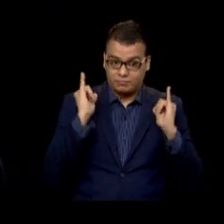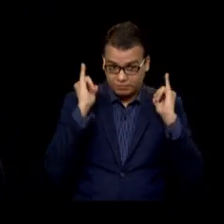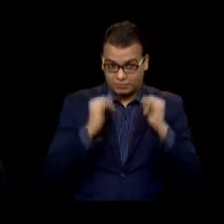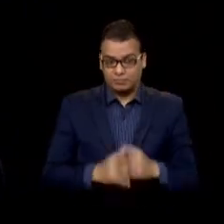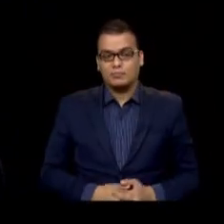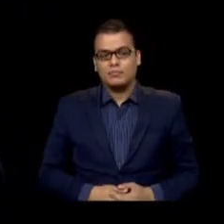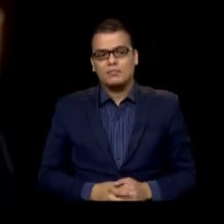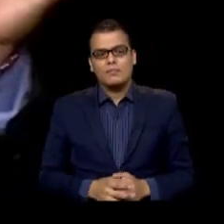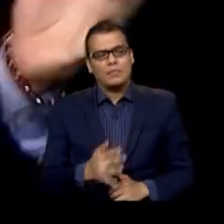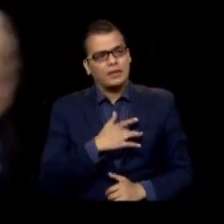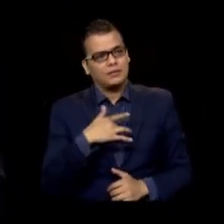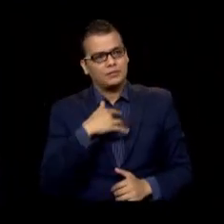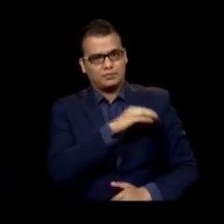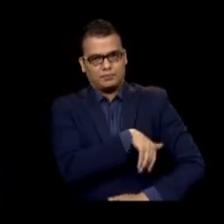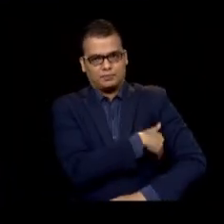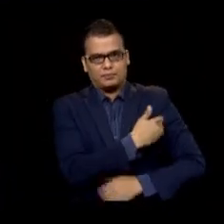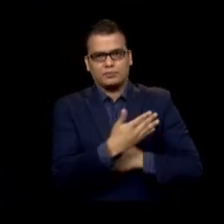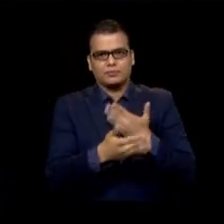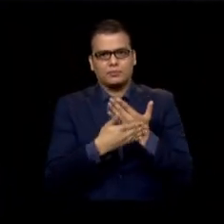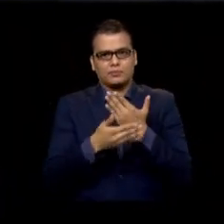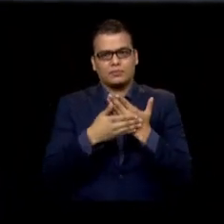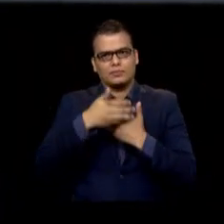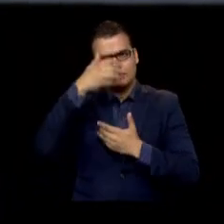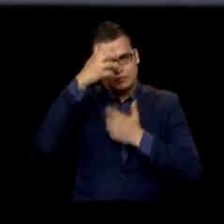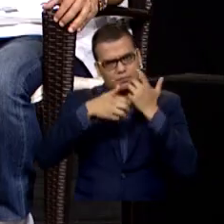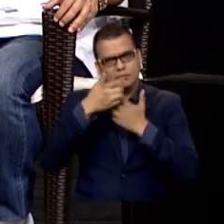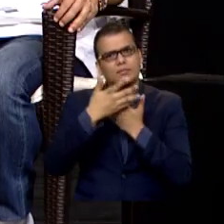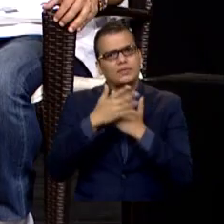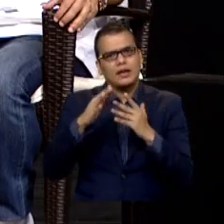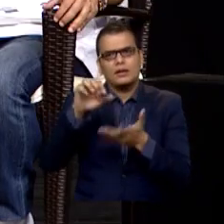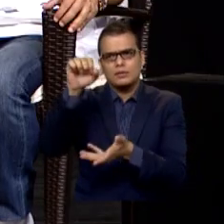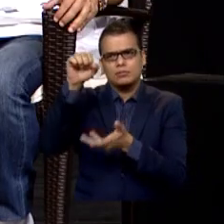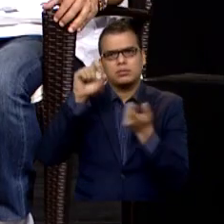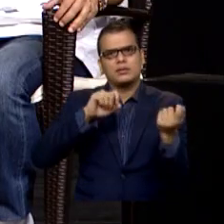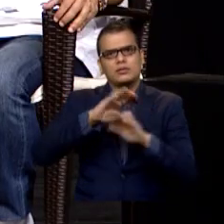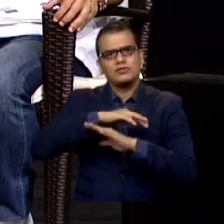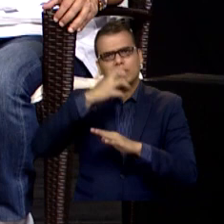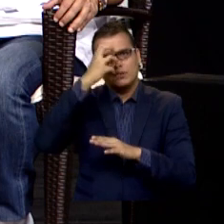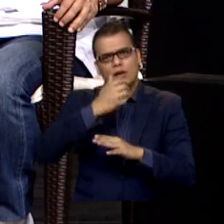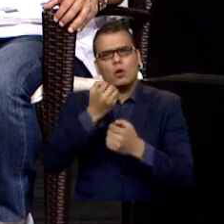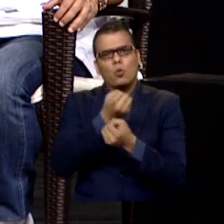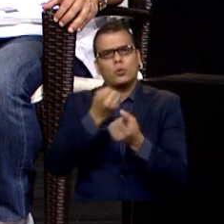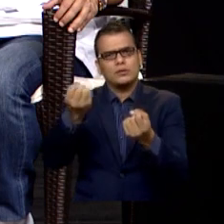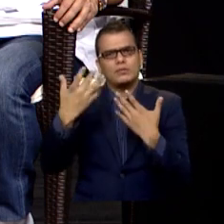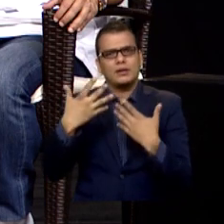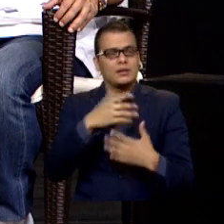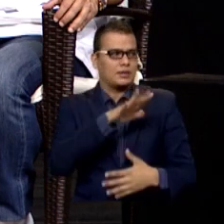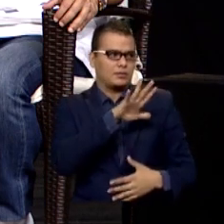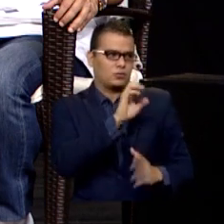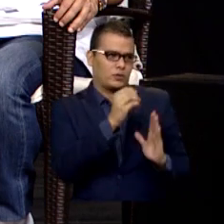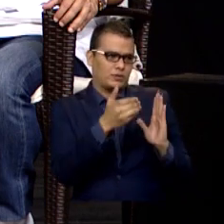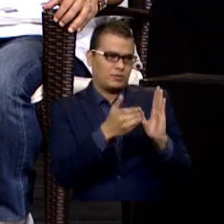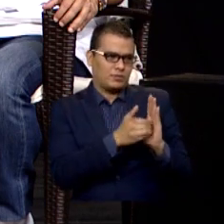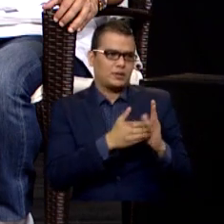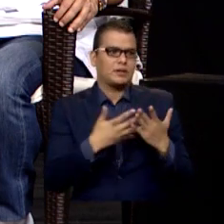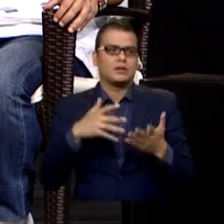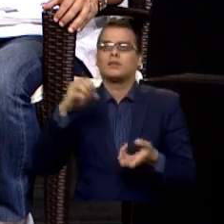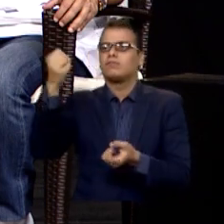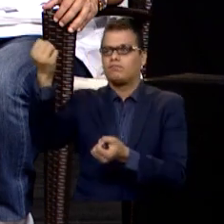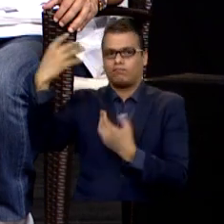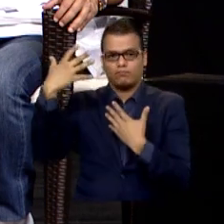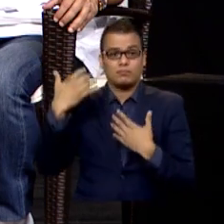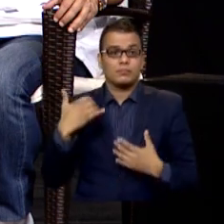acaba el ministro de las pruebas, con lo que veníamos conversando. 50.000 para el Valle. Son 50.000 pruebas para el Valle. Sí, hoy nos mandaron 50.000 kits de